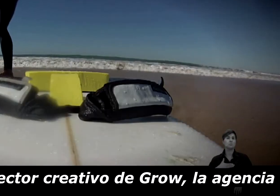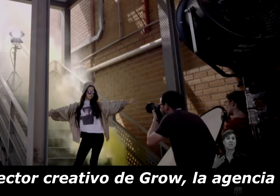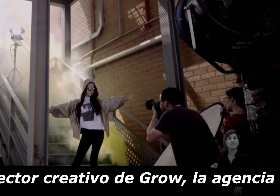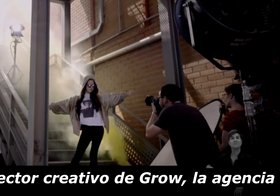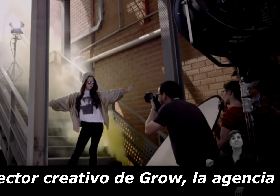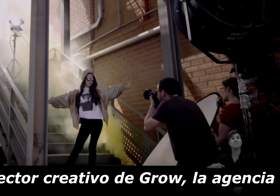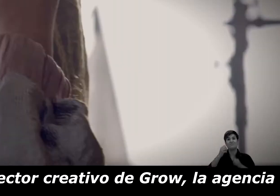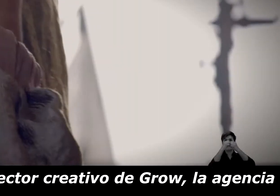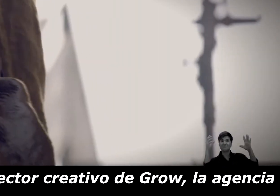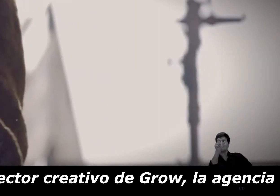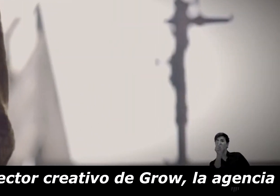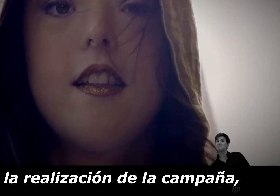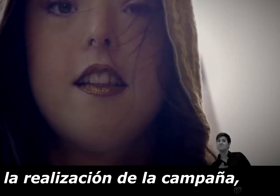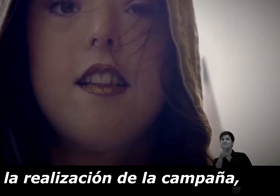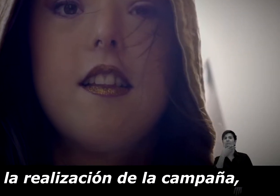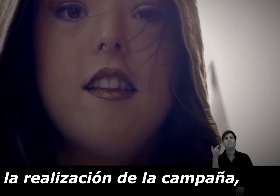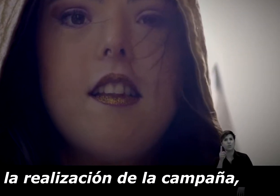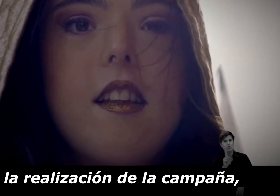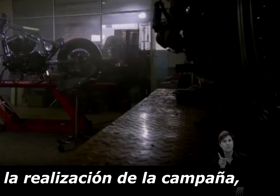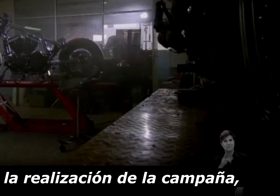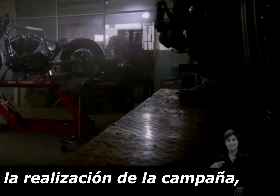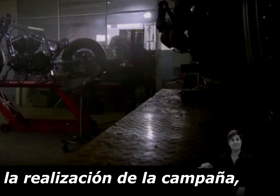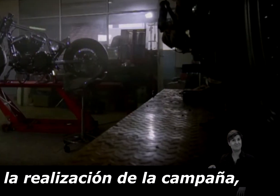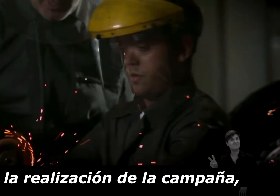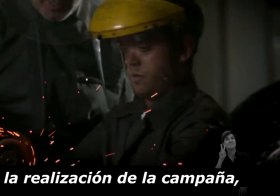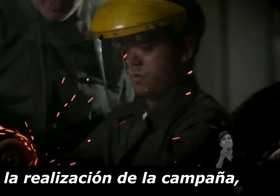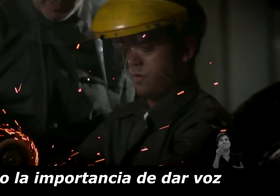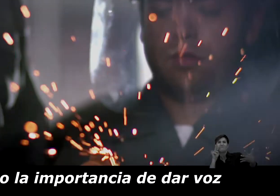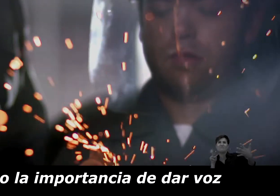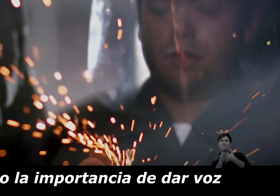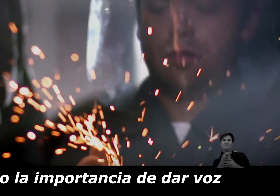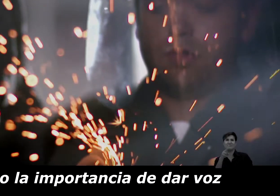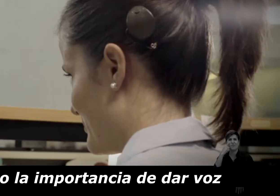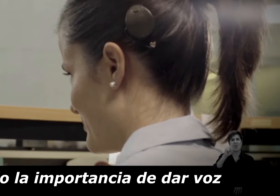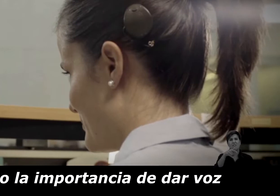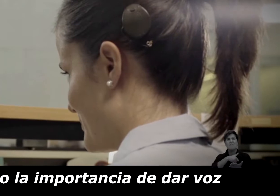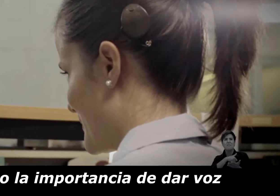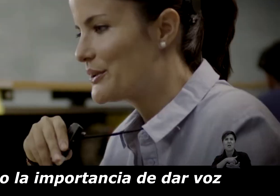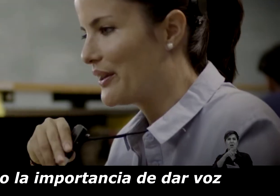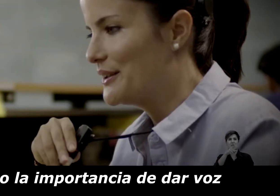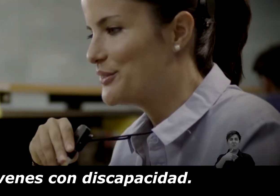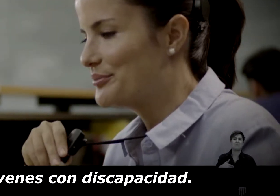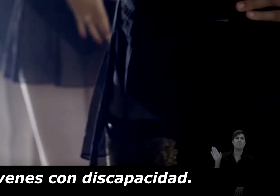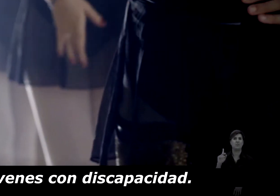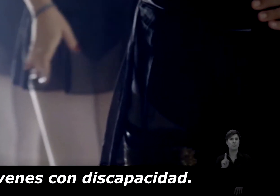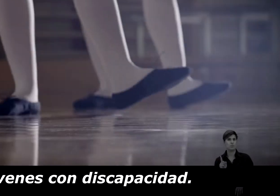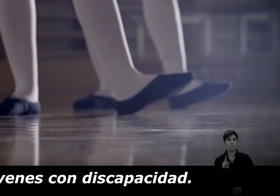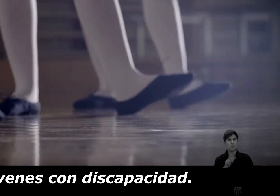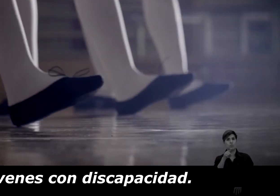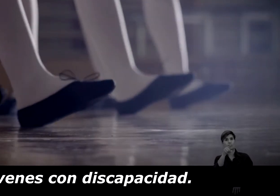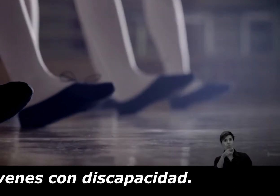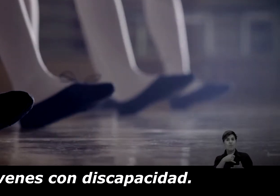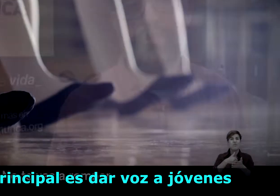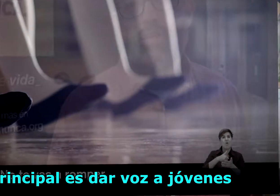Cano, director creativo de Grow, la agencia encargada de la realización de la campaña, ha resaltado la importancia de dar voz a los jóvenes